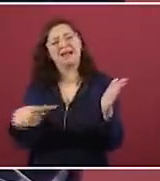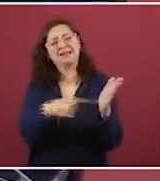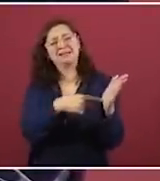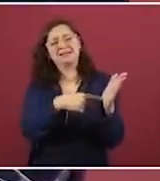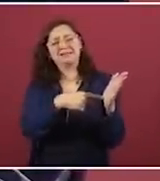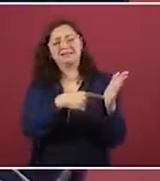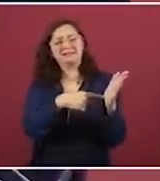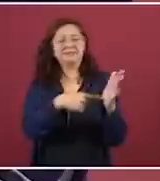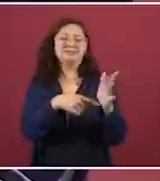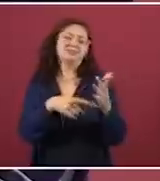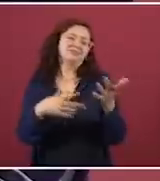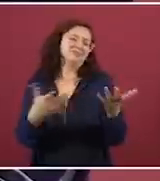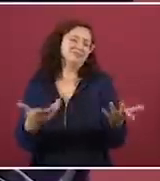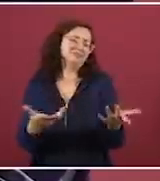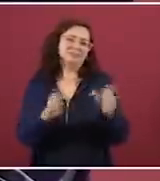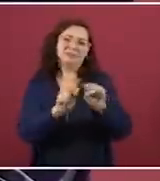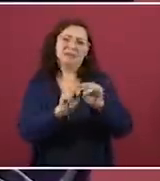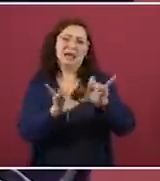cuando vuelan,